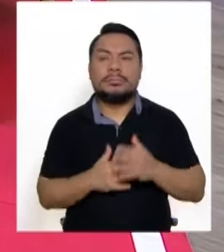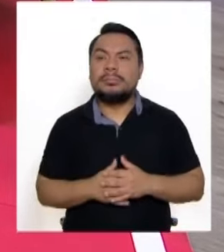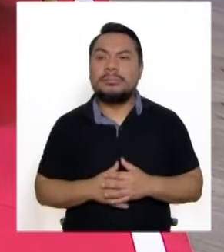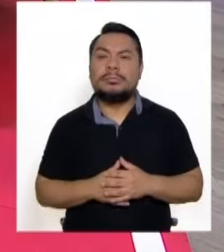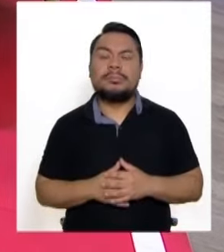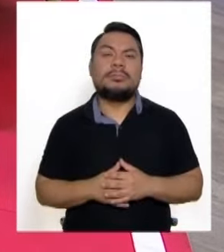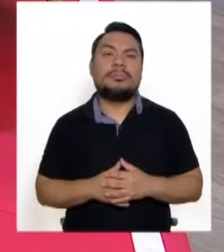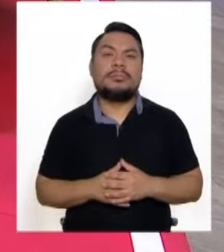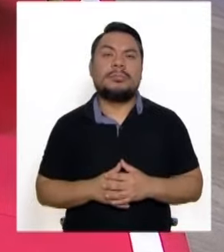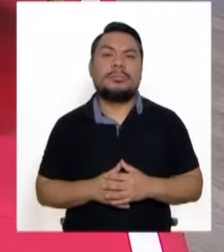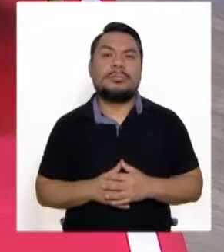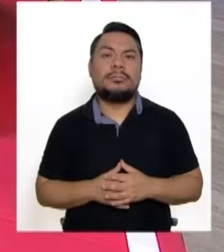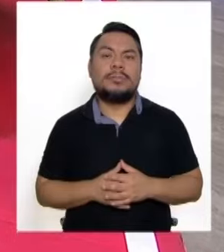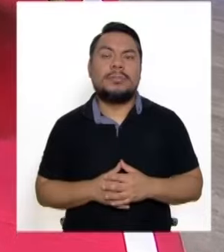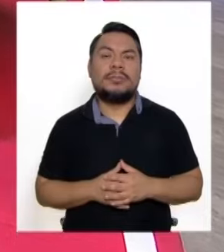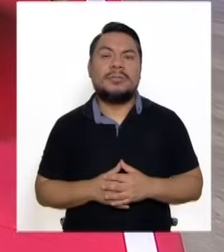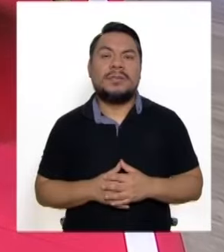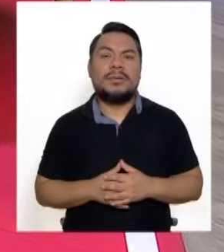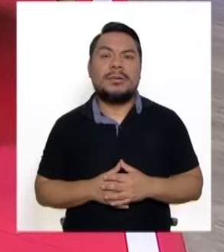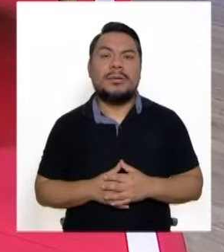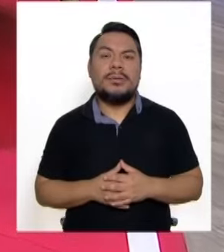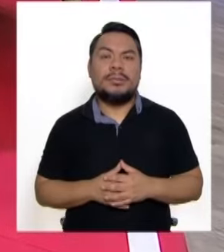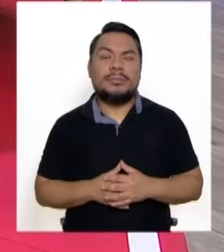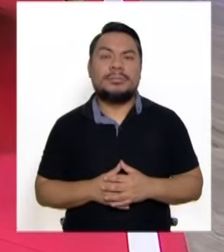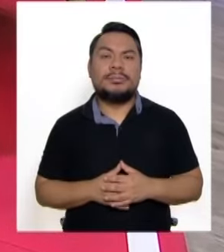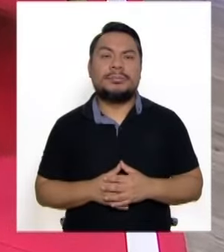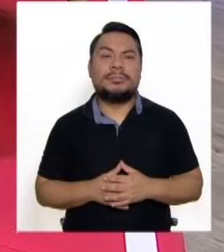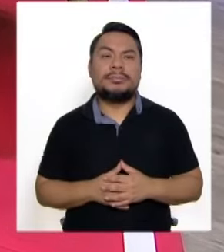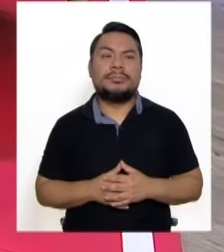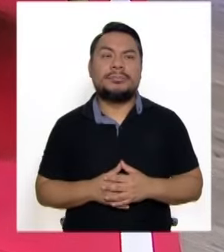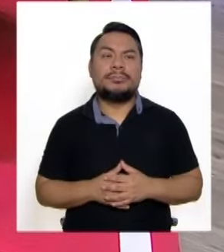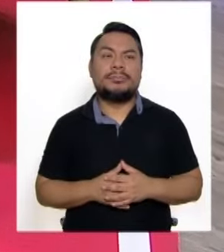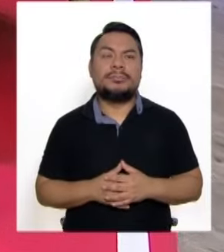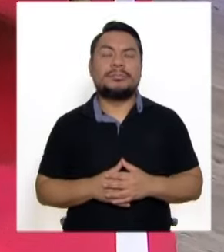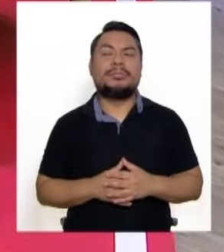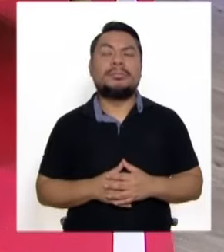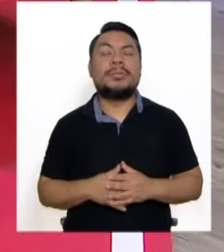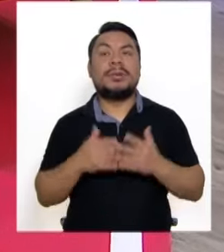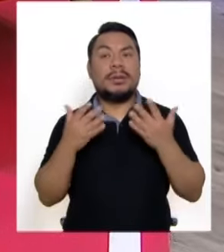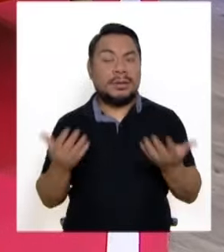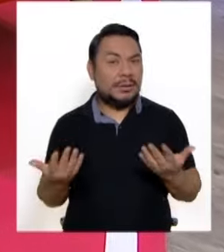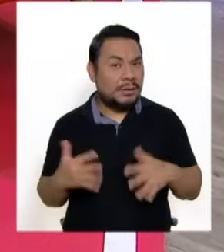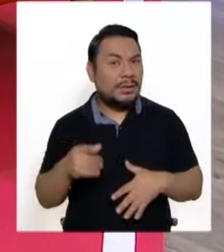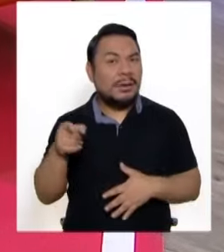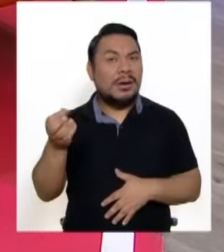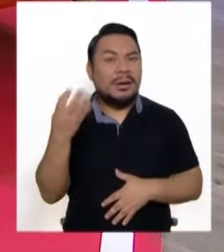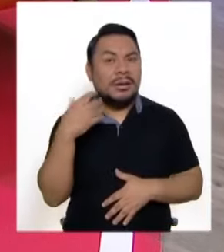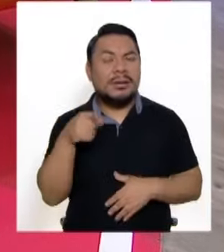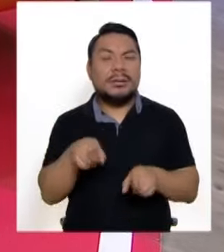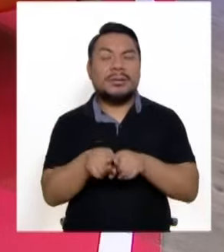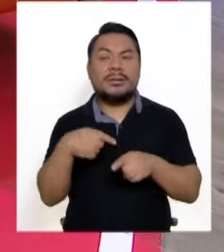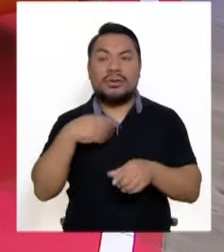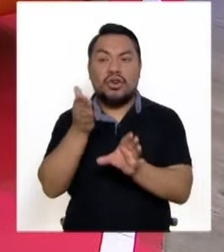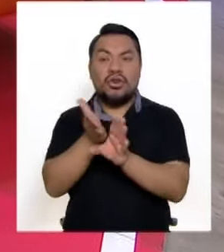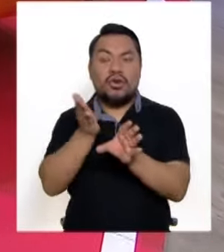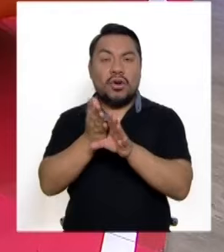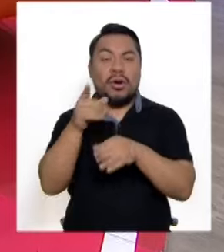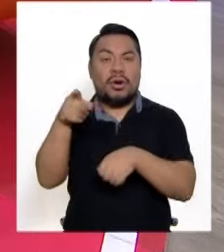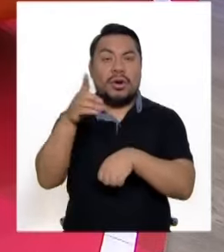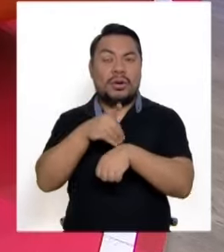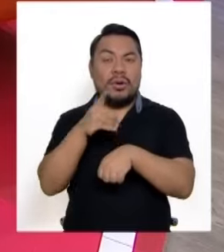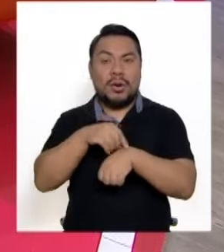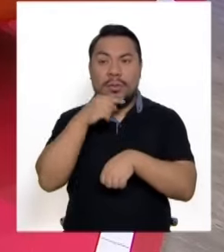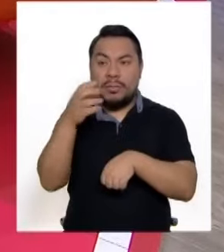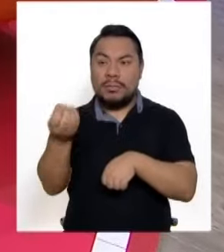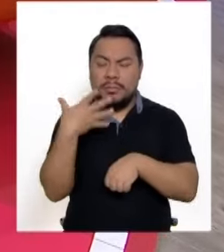tengo regla, pues, ¿no? Así de improviso, así radicalmente, ¿no? Entonces yo también fui con mi ginecólogo y me dijo que no